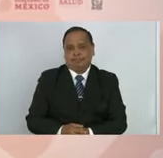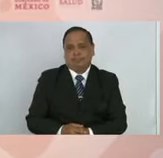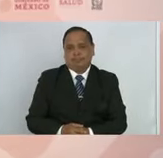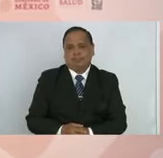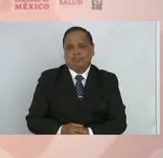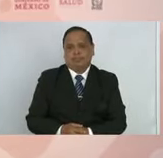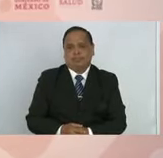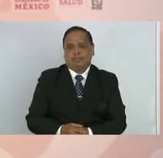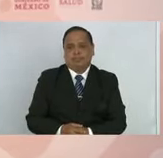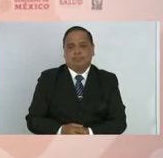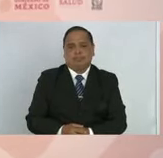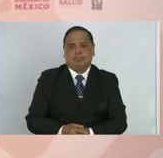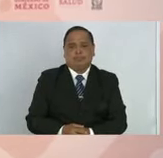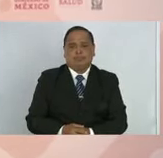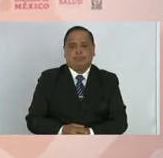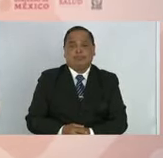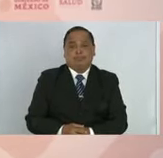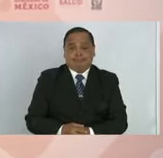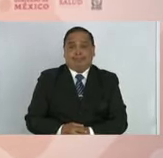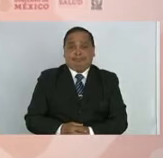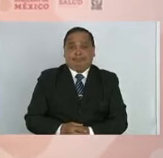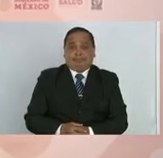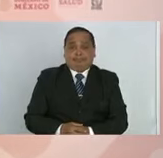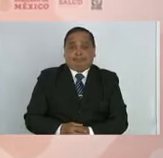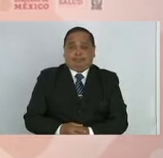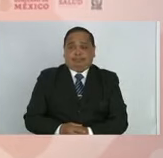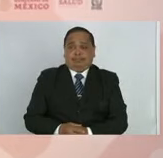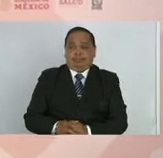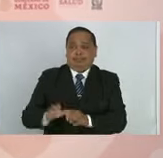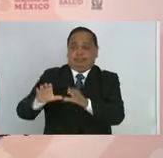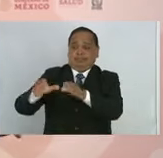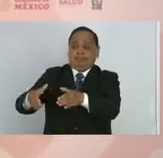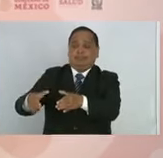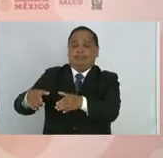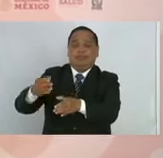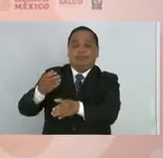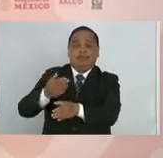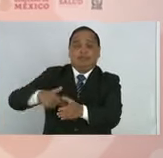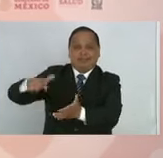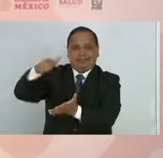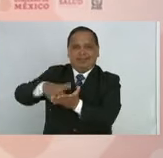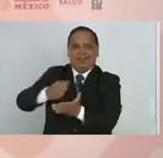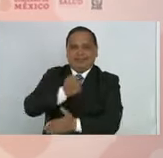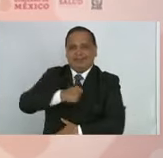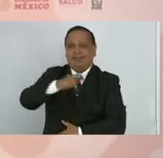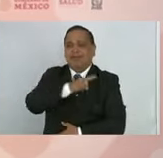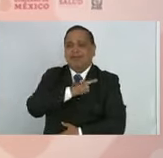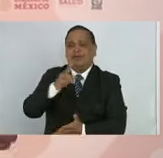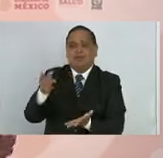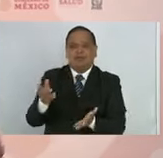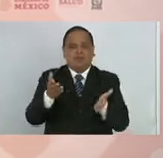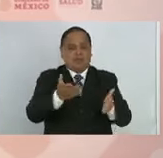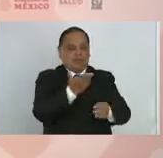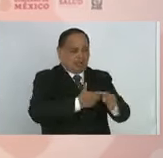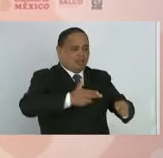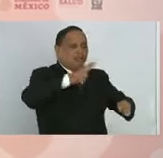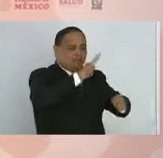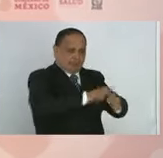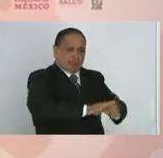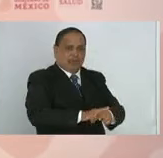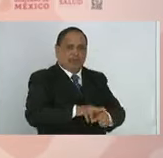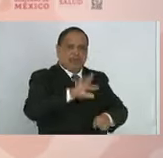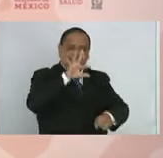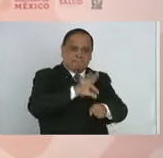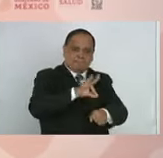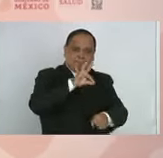podamos tener médicos en centros de salud, en unidades médicas, en hospitales